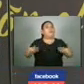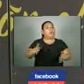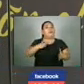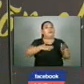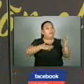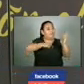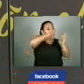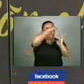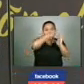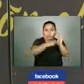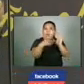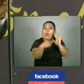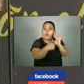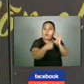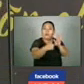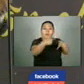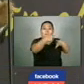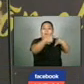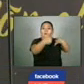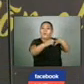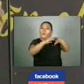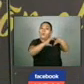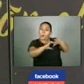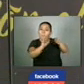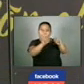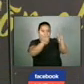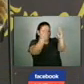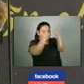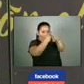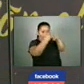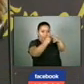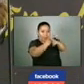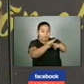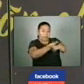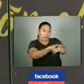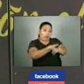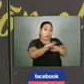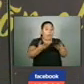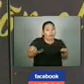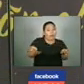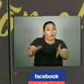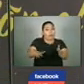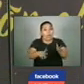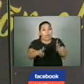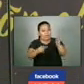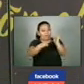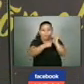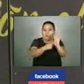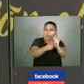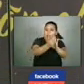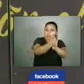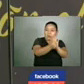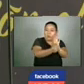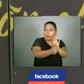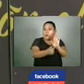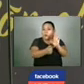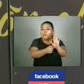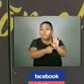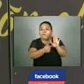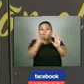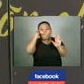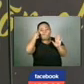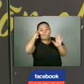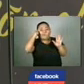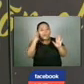texto de la Constitución y que por hacer ese tipo de reformas a veces se toca un artículo, pero no se tiene la